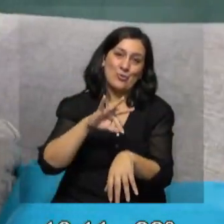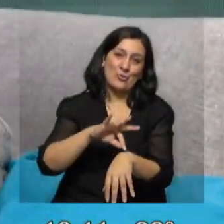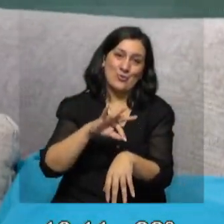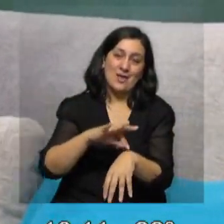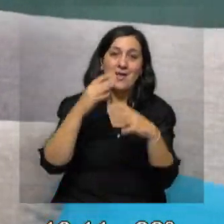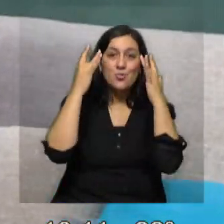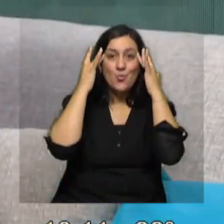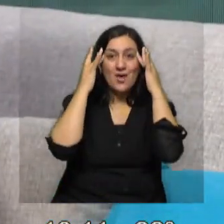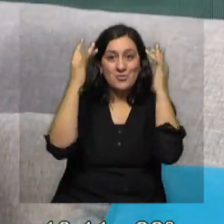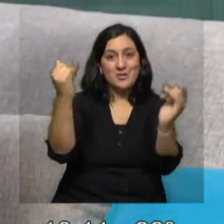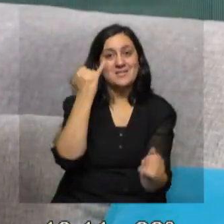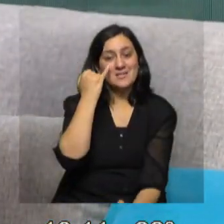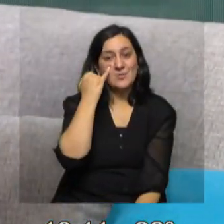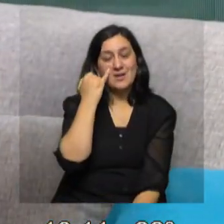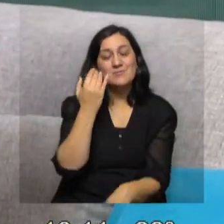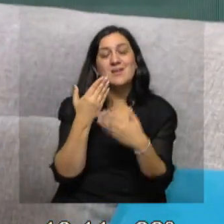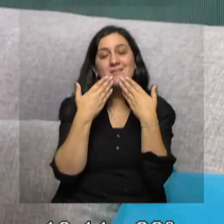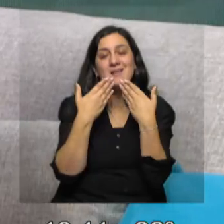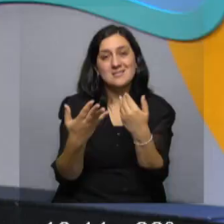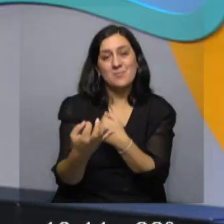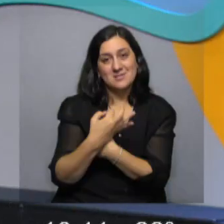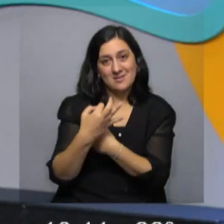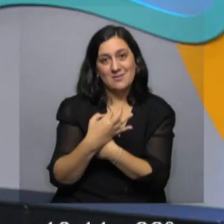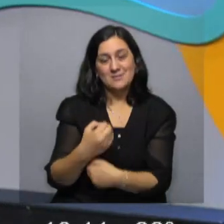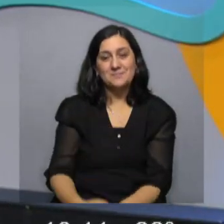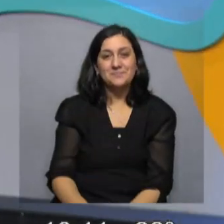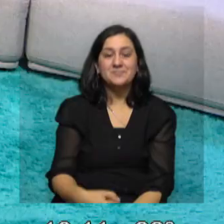Gracias, gracias por enseñarnos. Me encanta. A mí me encanta. Nos desasna. No.